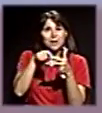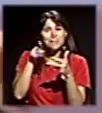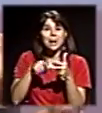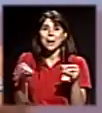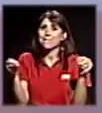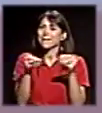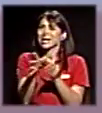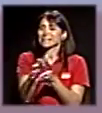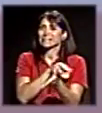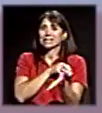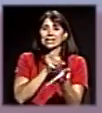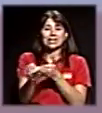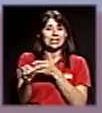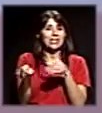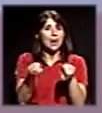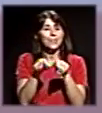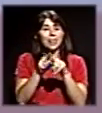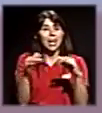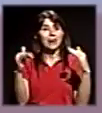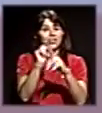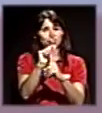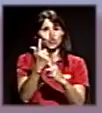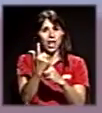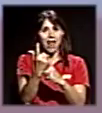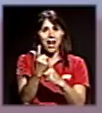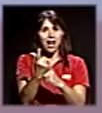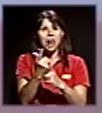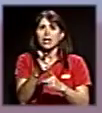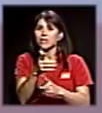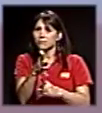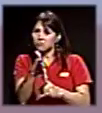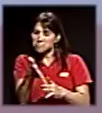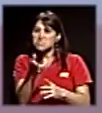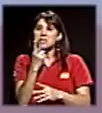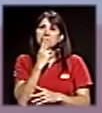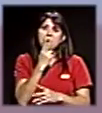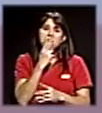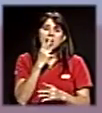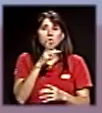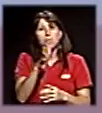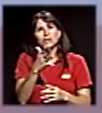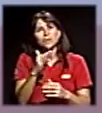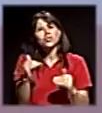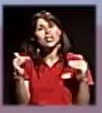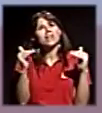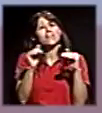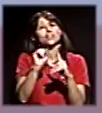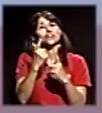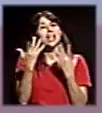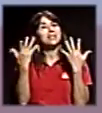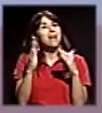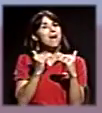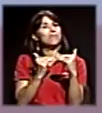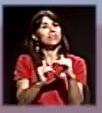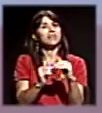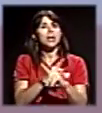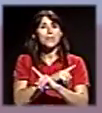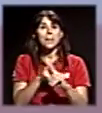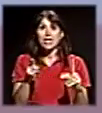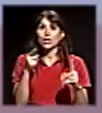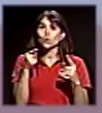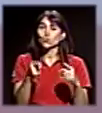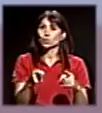También socialmente no el tabaco más o menos a nivel social Ya lo hemos coartado mucho pero es muy es una de las más